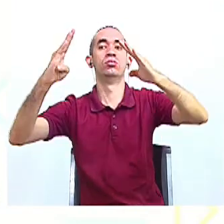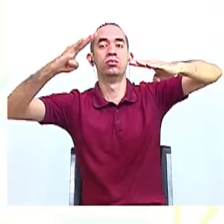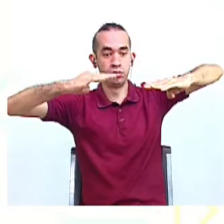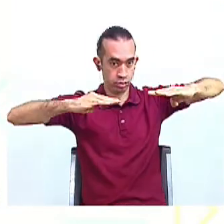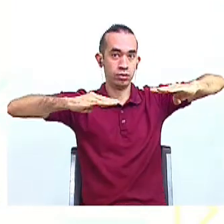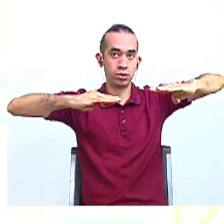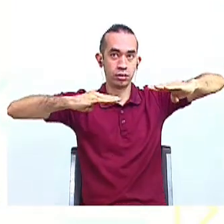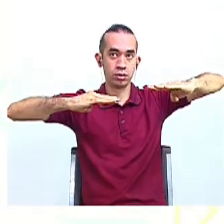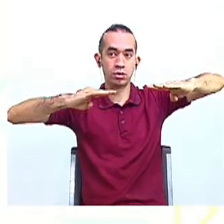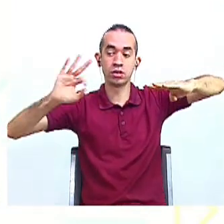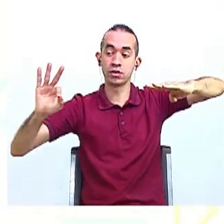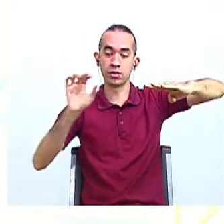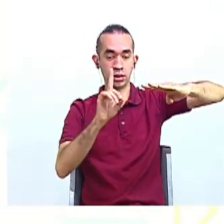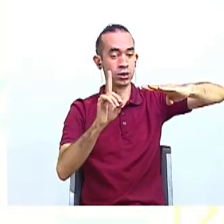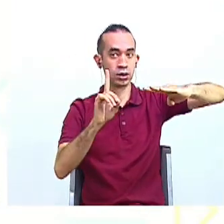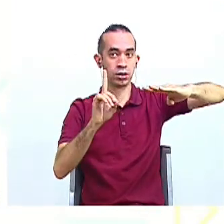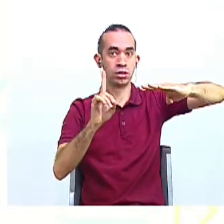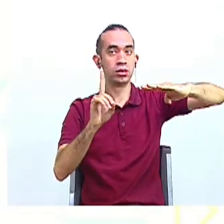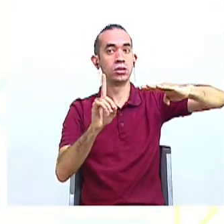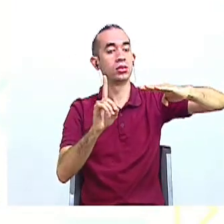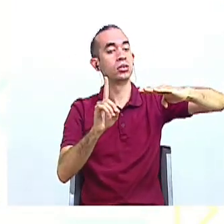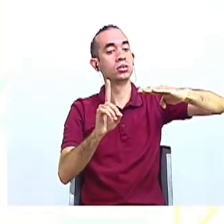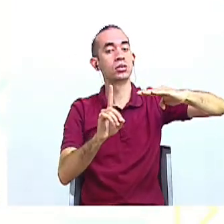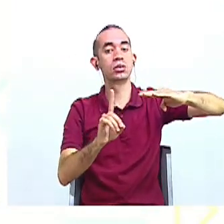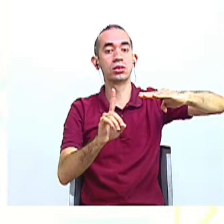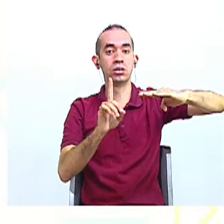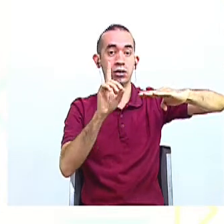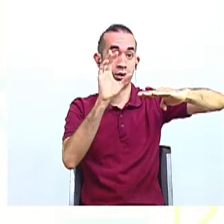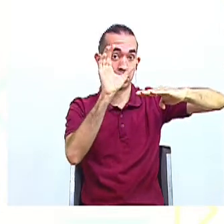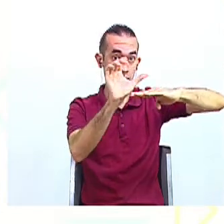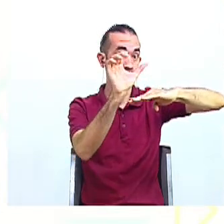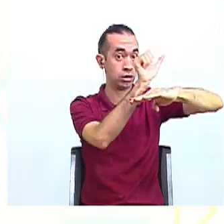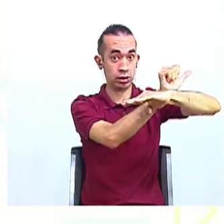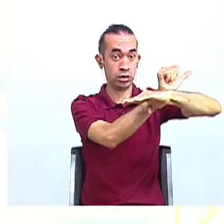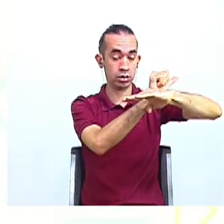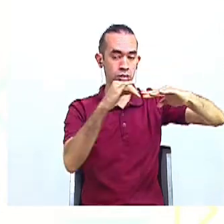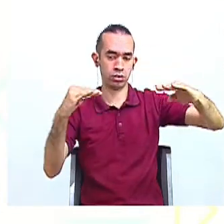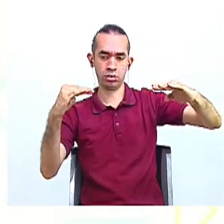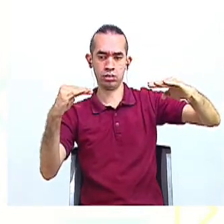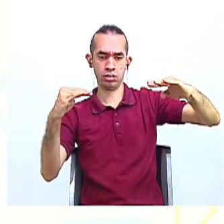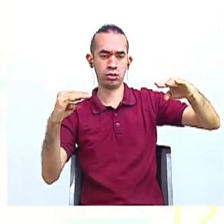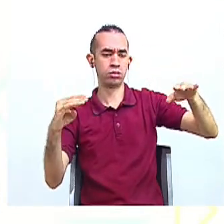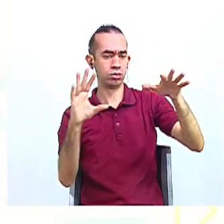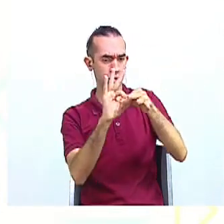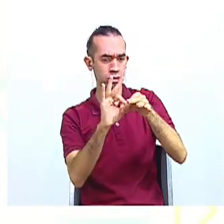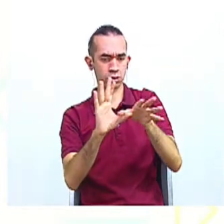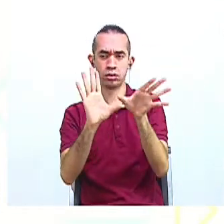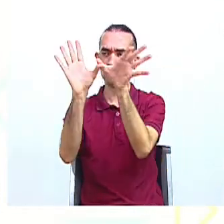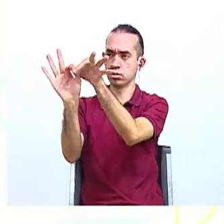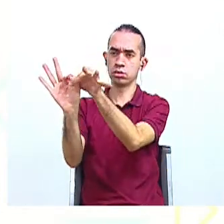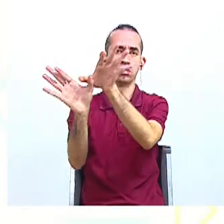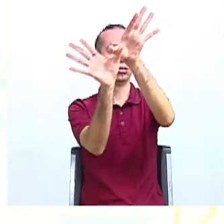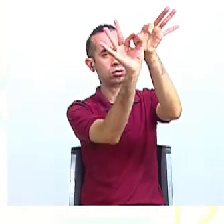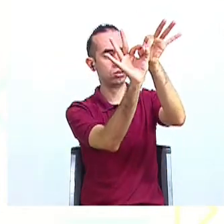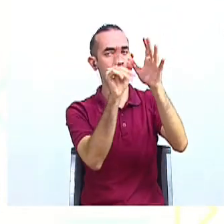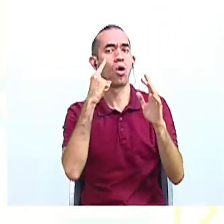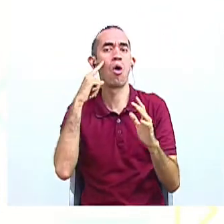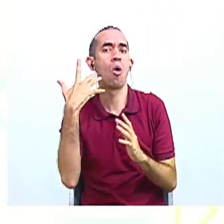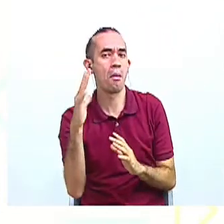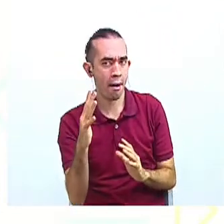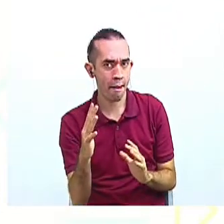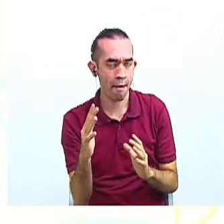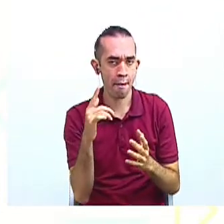del lado FD con respecto a la medida del lado CA, Recordemos que vamos a comparar